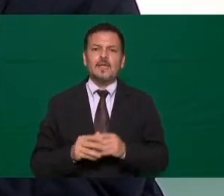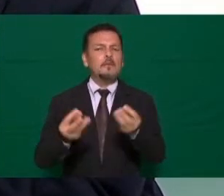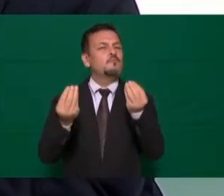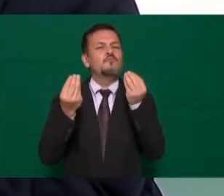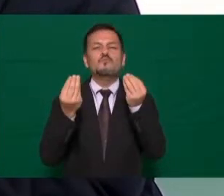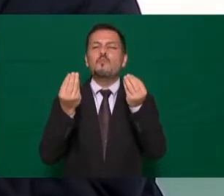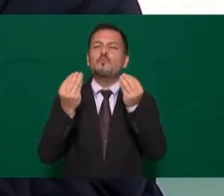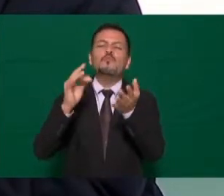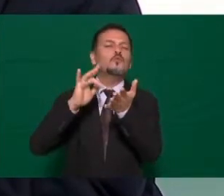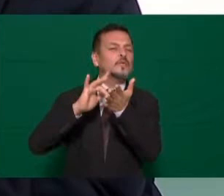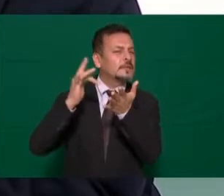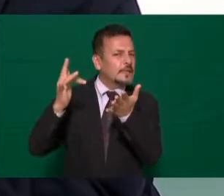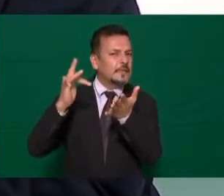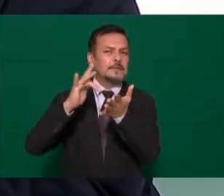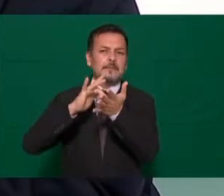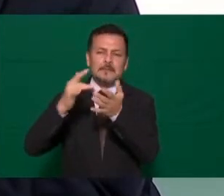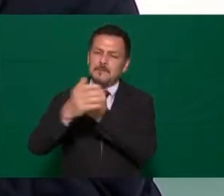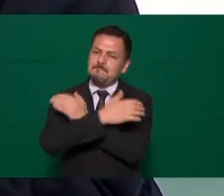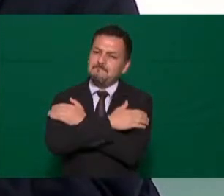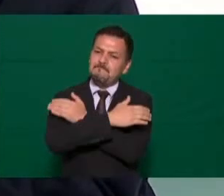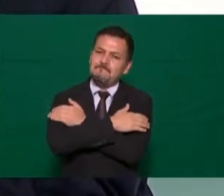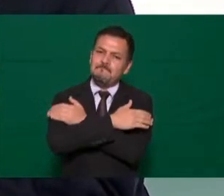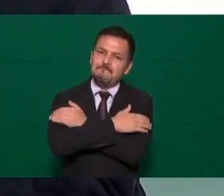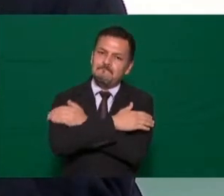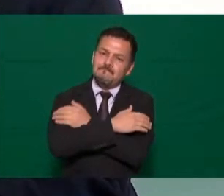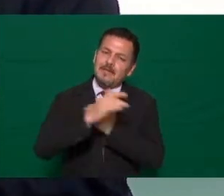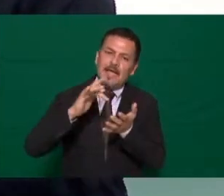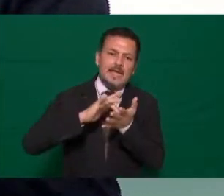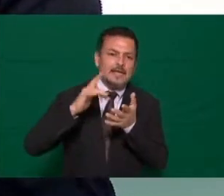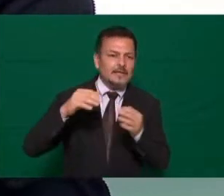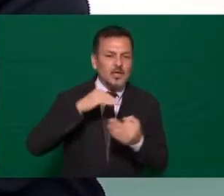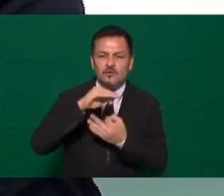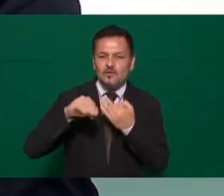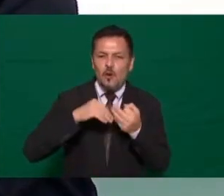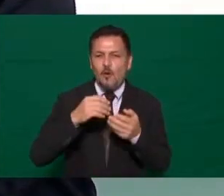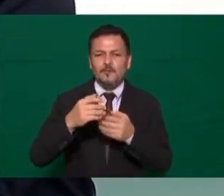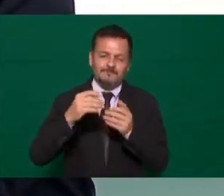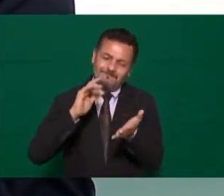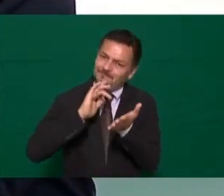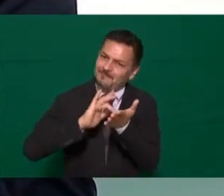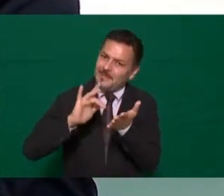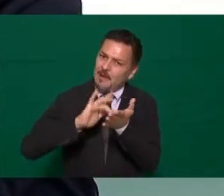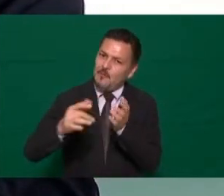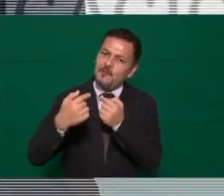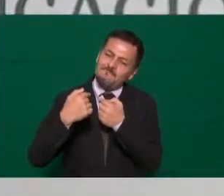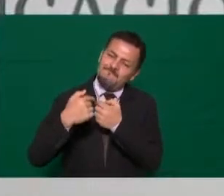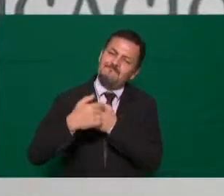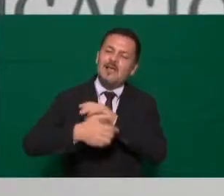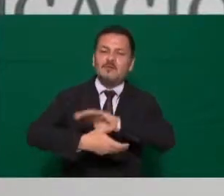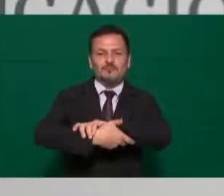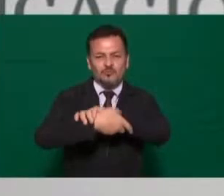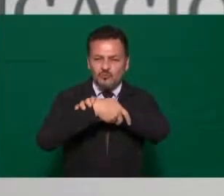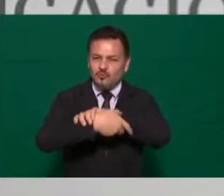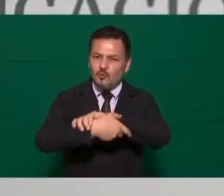Muchas gracias por sus muestras de apoyo, de